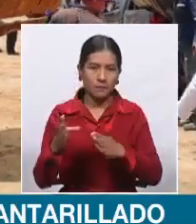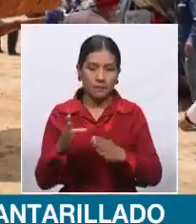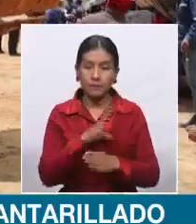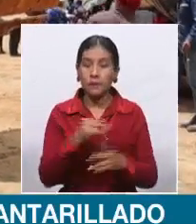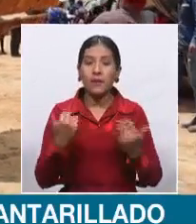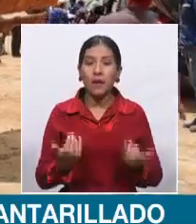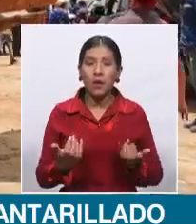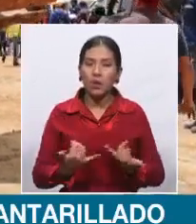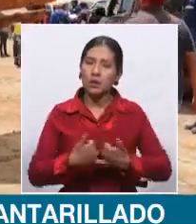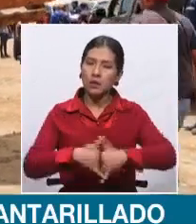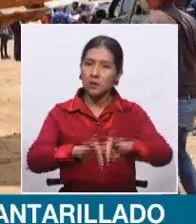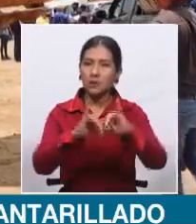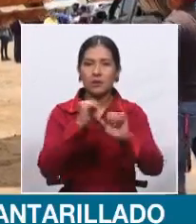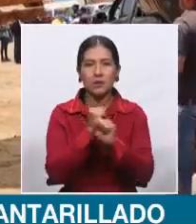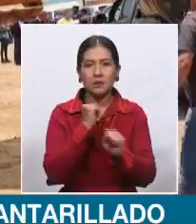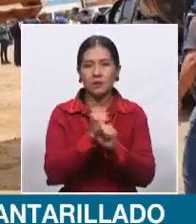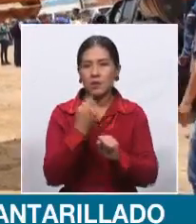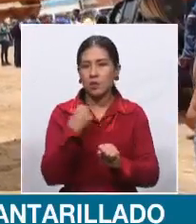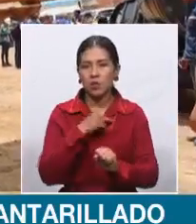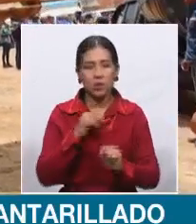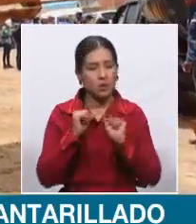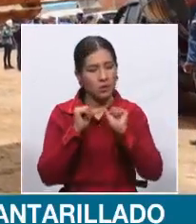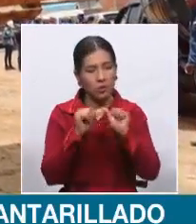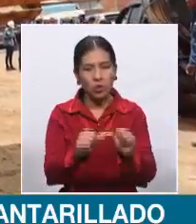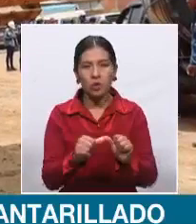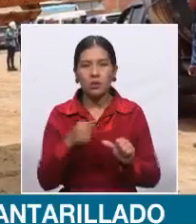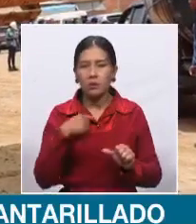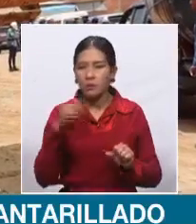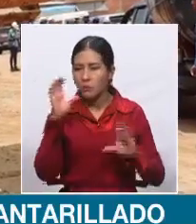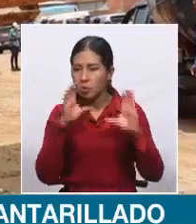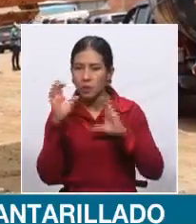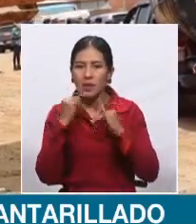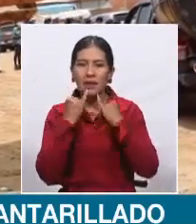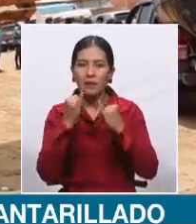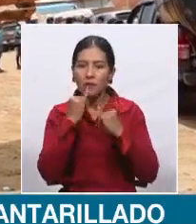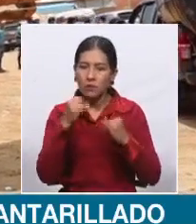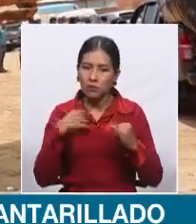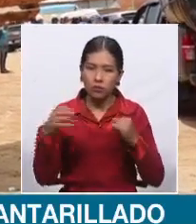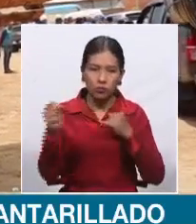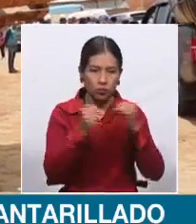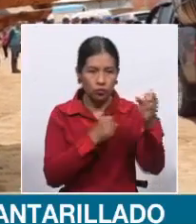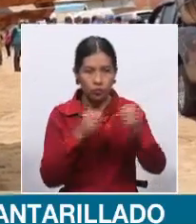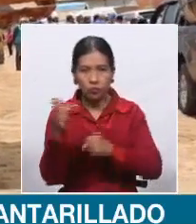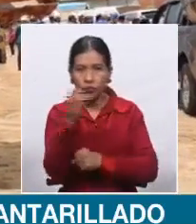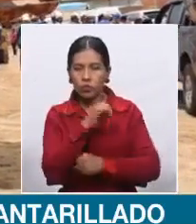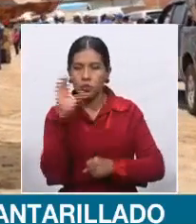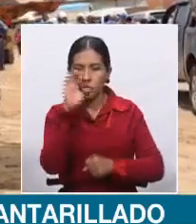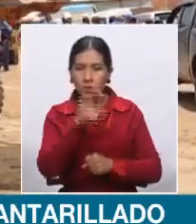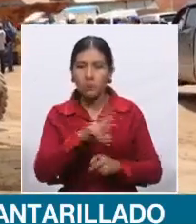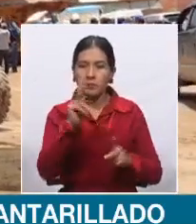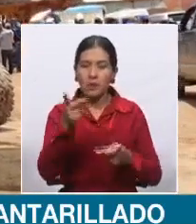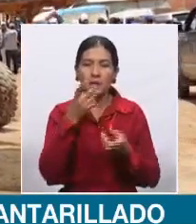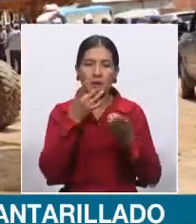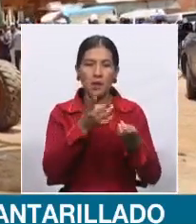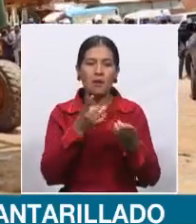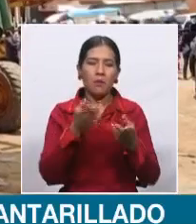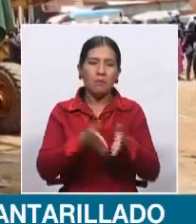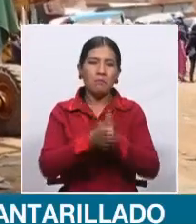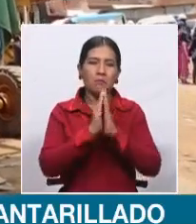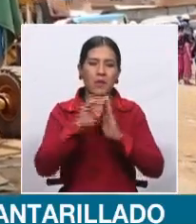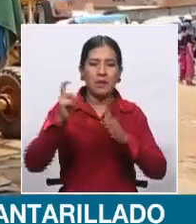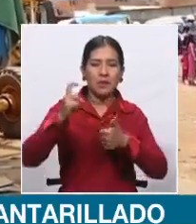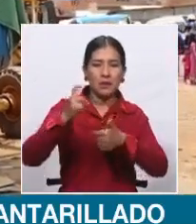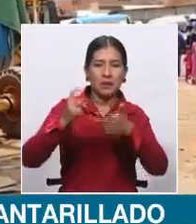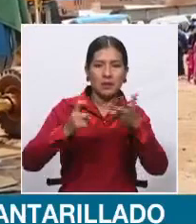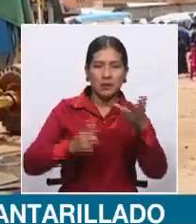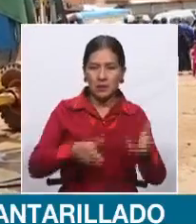trabajando, seguimos haciendo este trabajo de recopilación de información de recepción de las demandas, de las diferentes